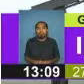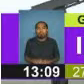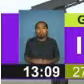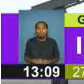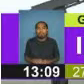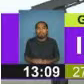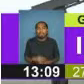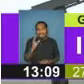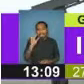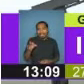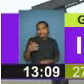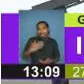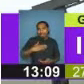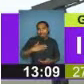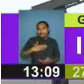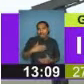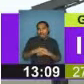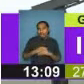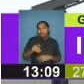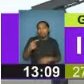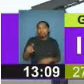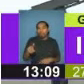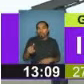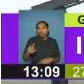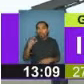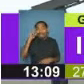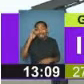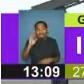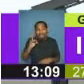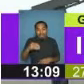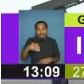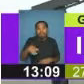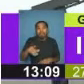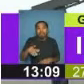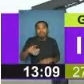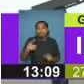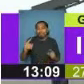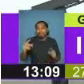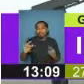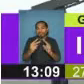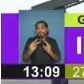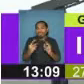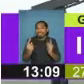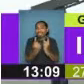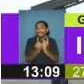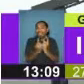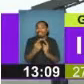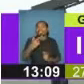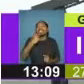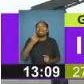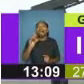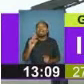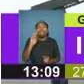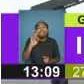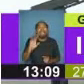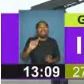10 ya tienen que verlo a Carlitos adir que es además un hombre comprometido con la producción es un trabajador